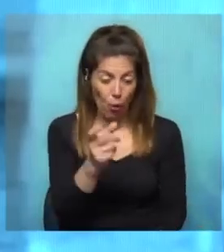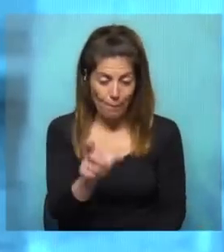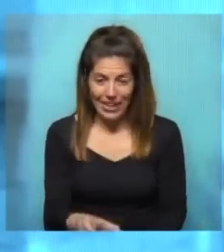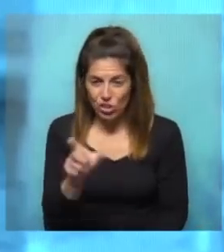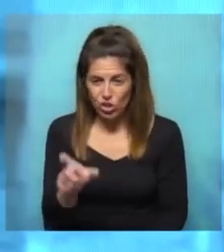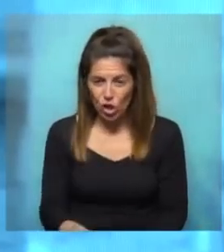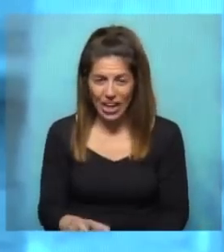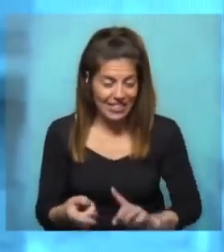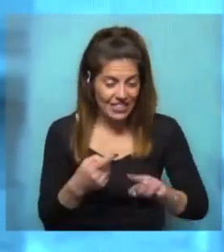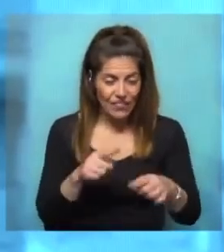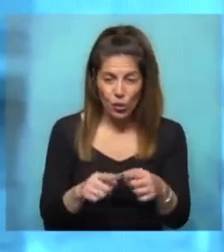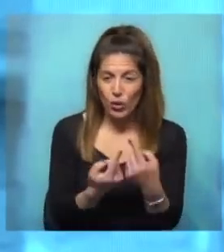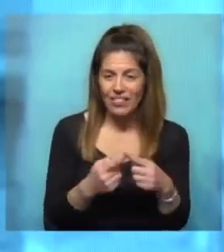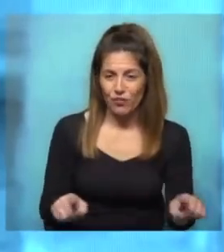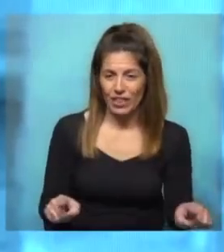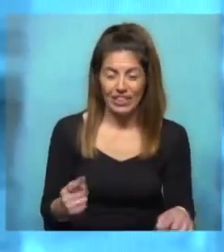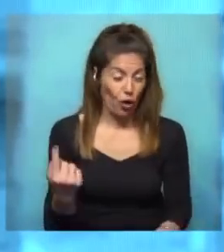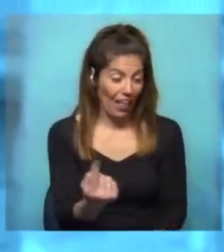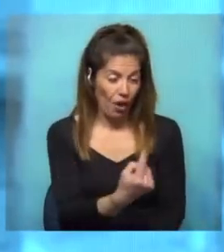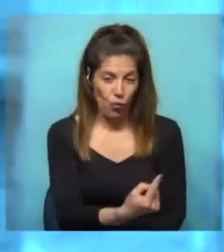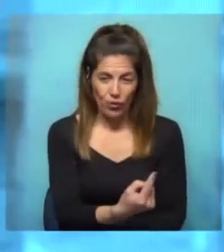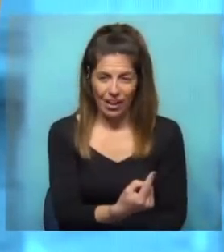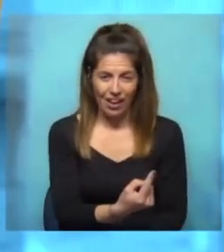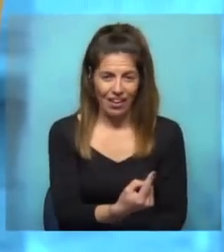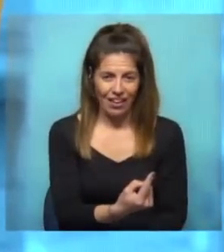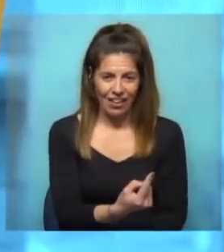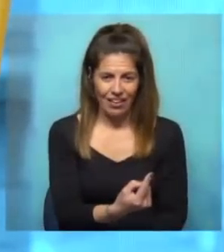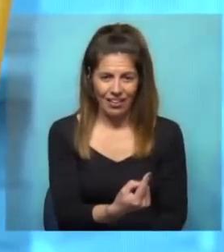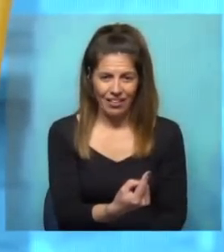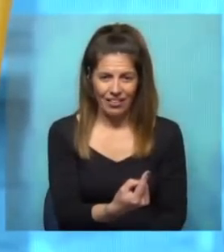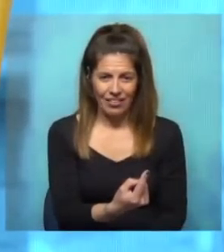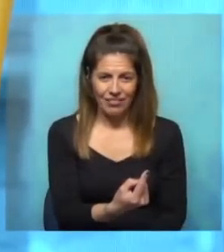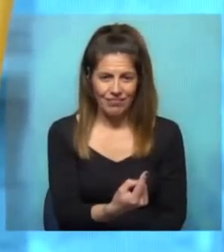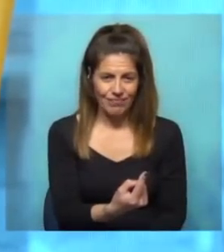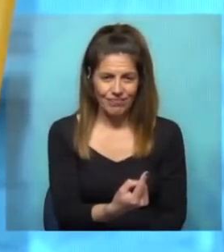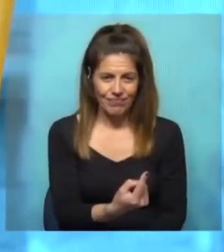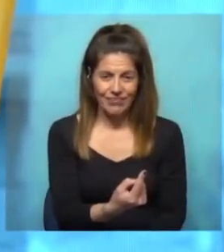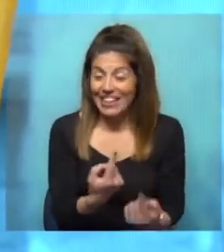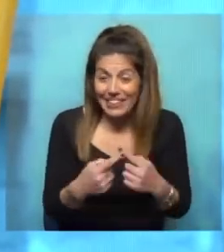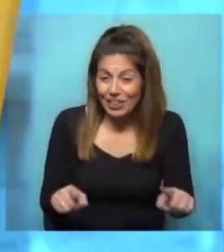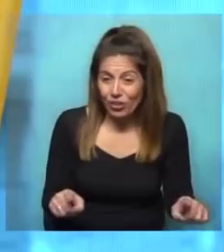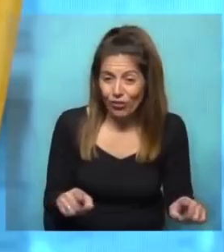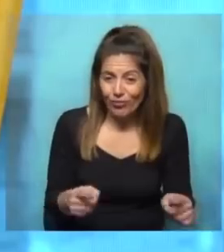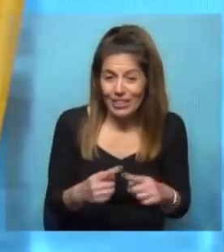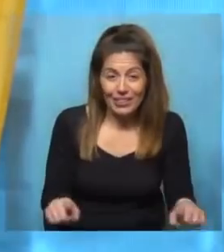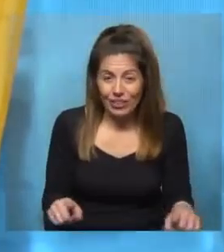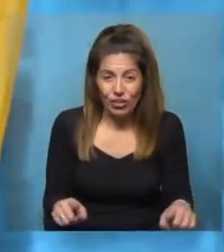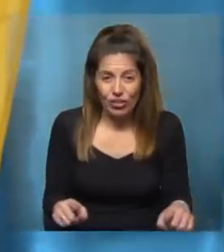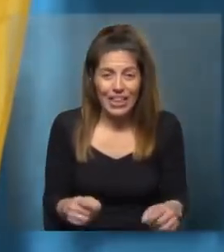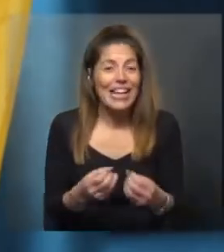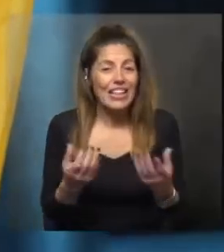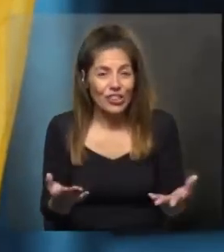que se vinculan de manera diferente con cada una es distinto entonces